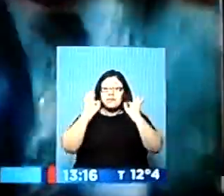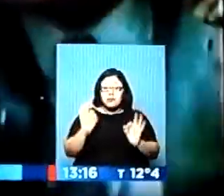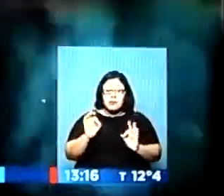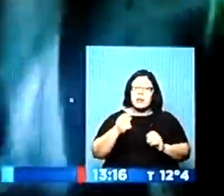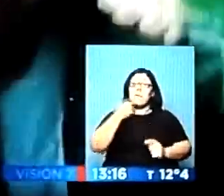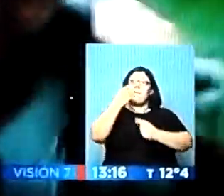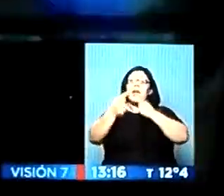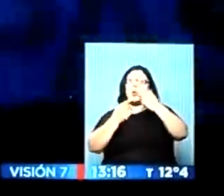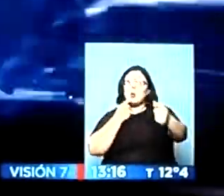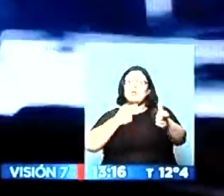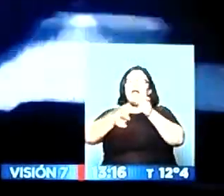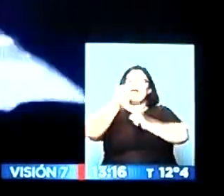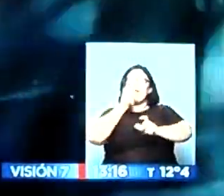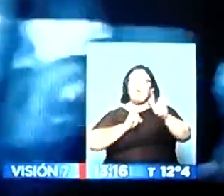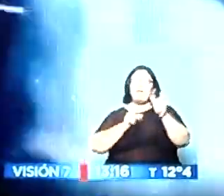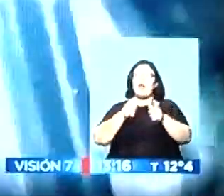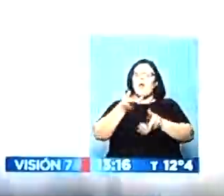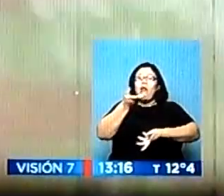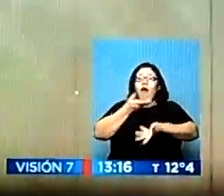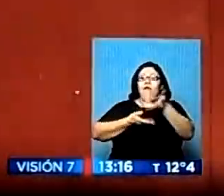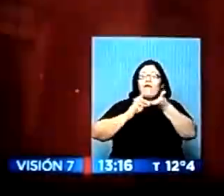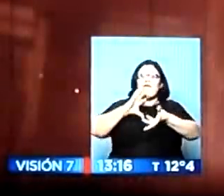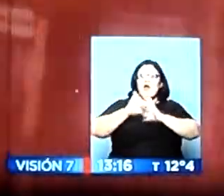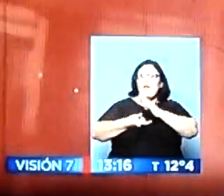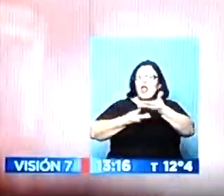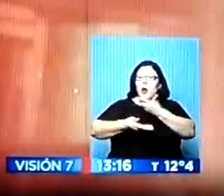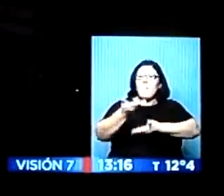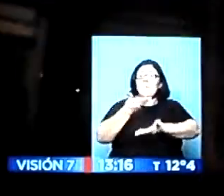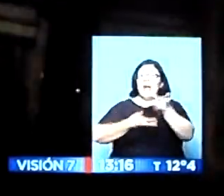bastante atípico y creo que es muy rico para un director.